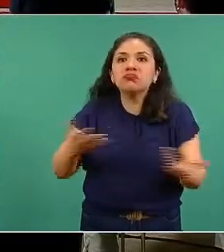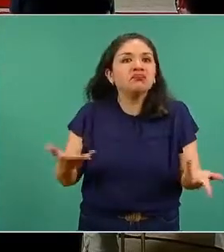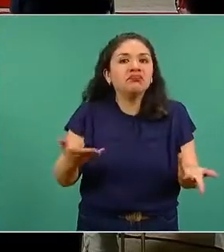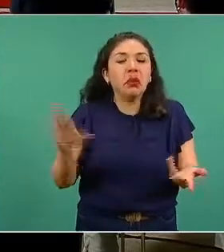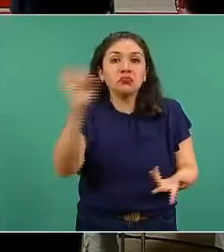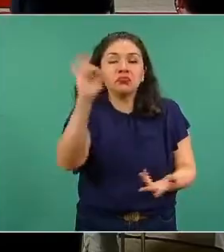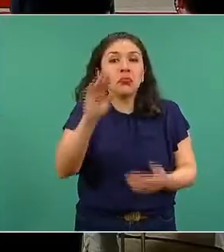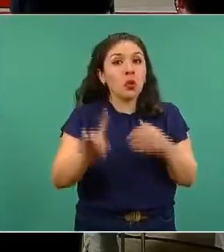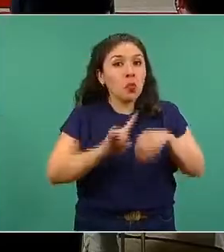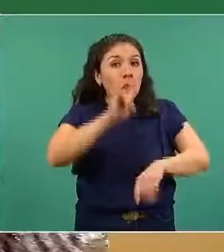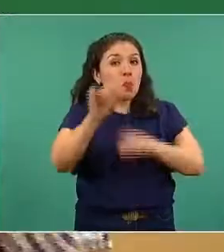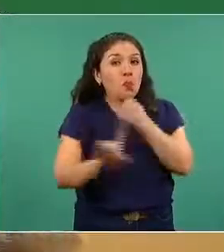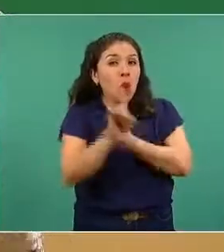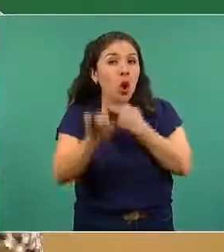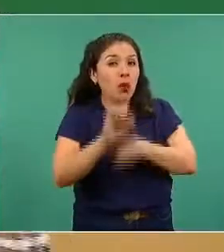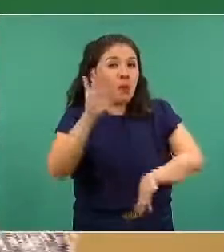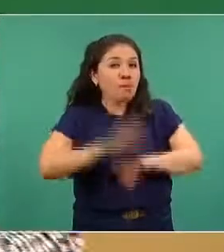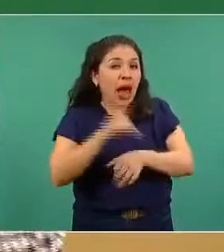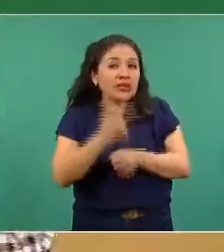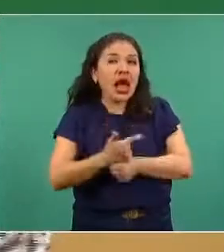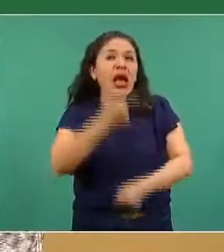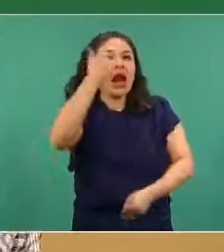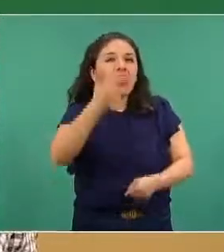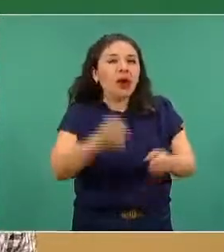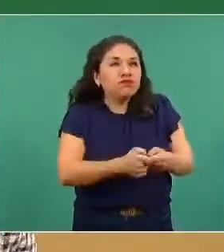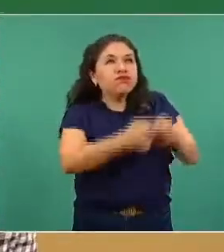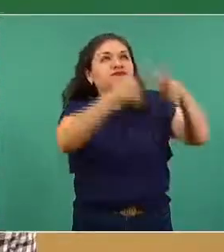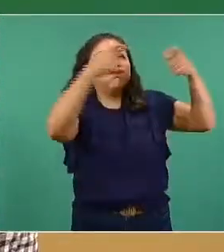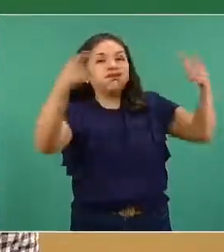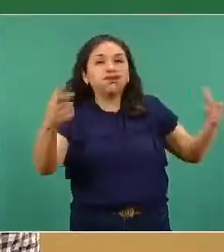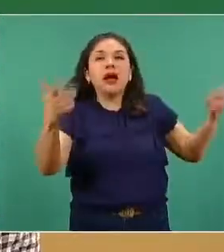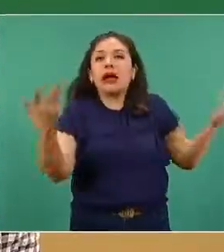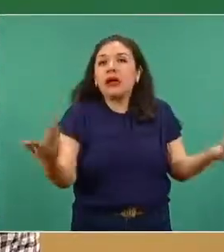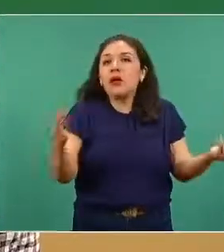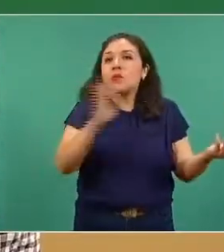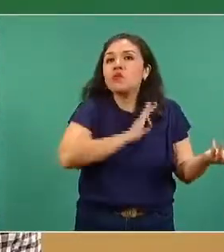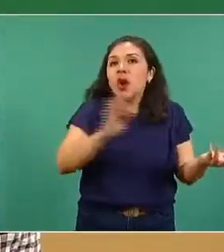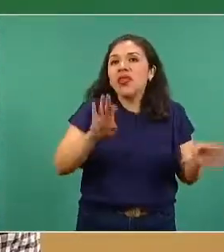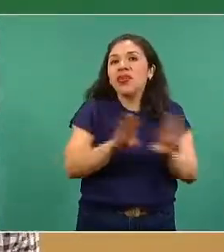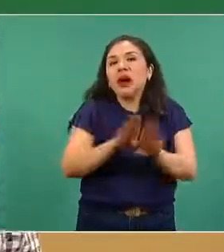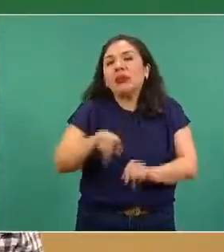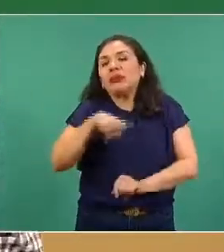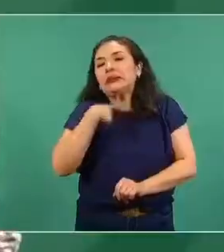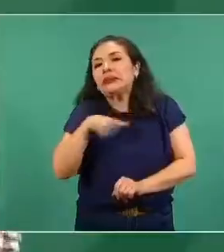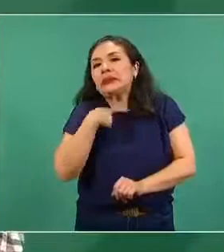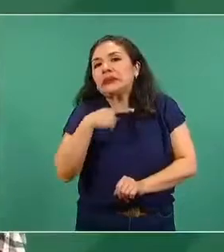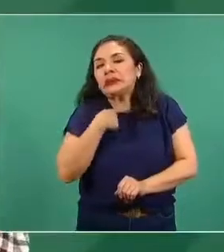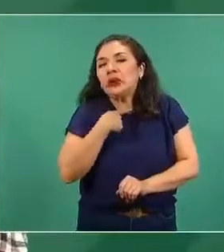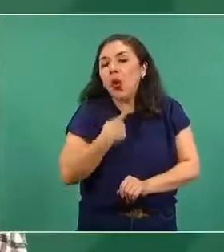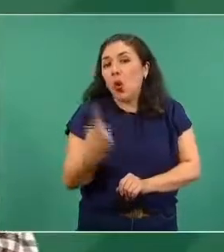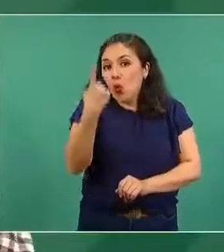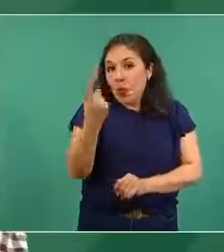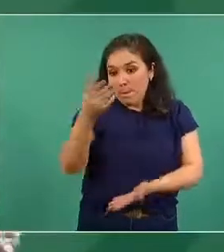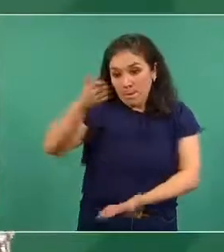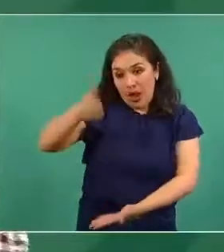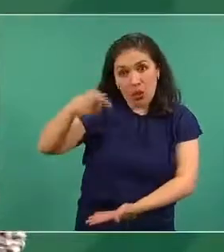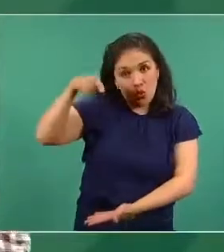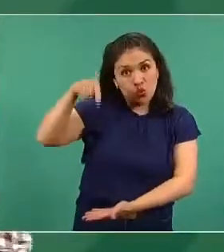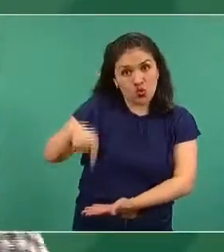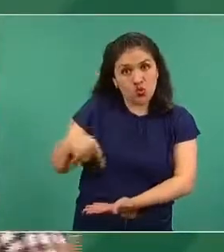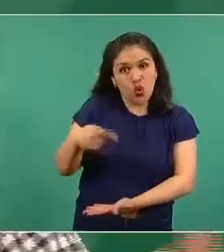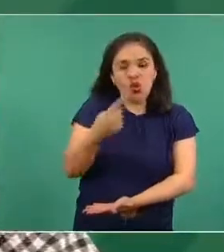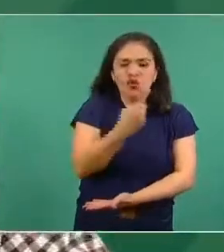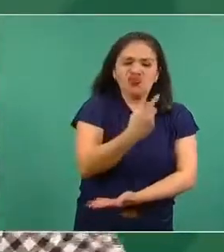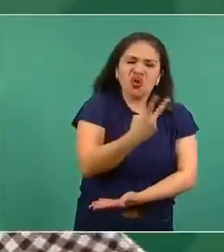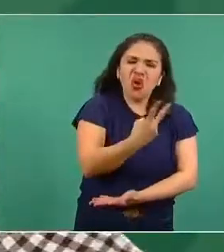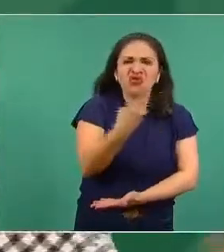un problema mayor en términos numéricos, posiblemente limita la posibilidad, porque una unidad canina, unos